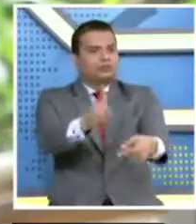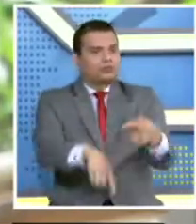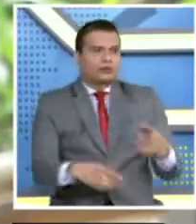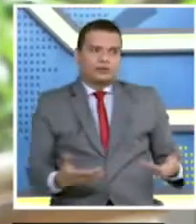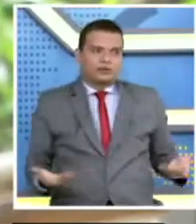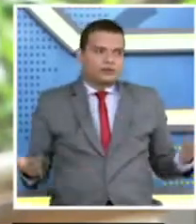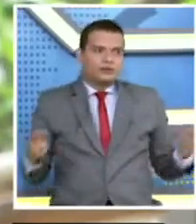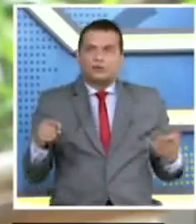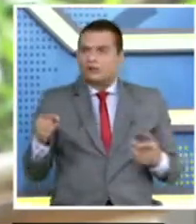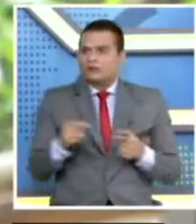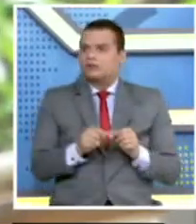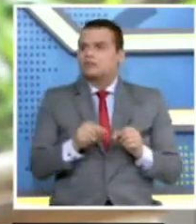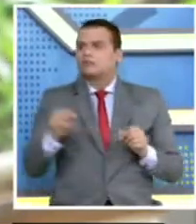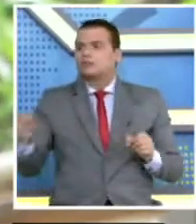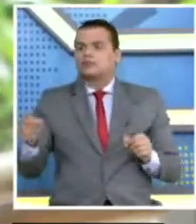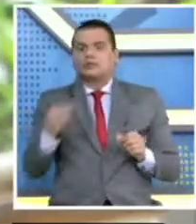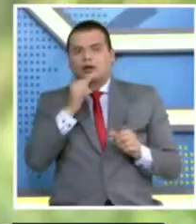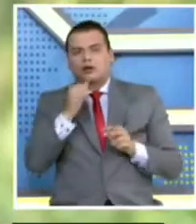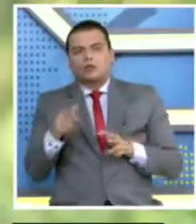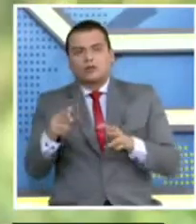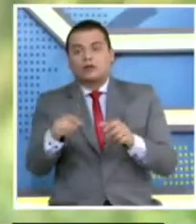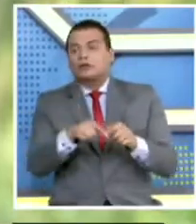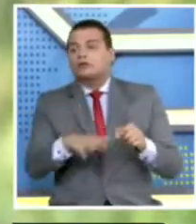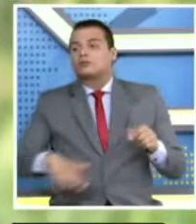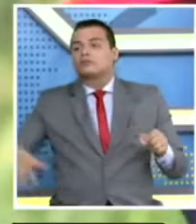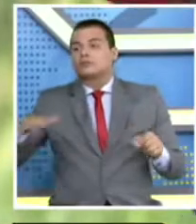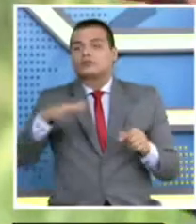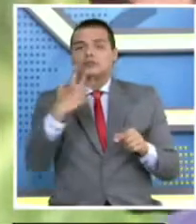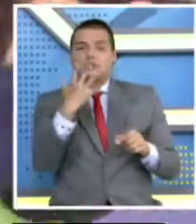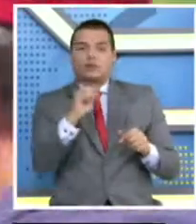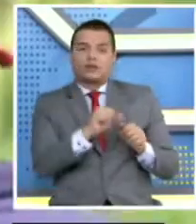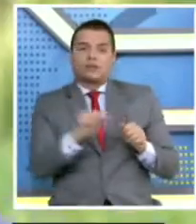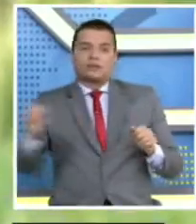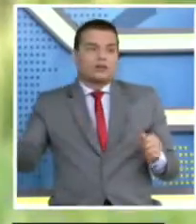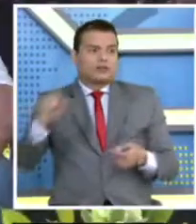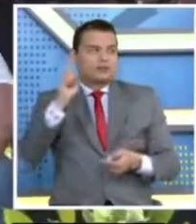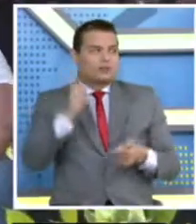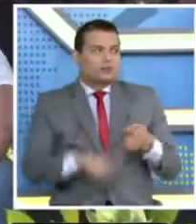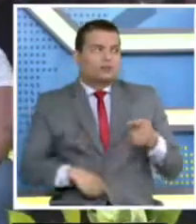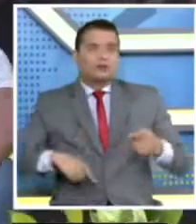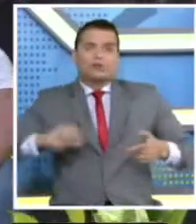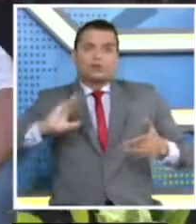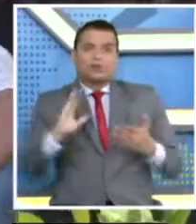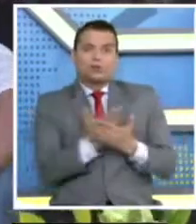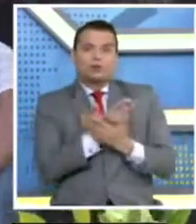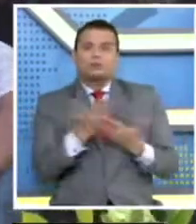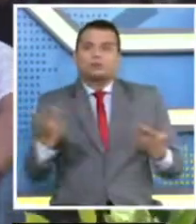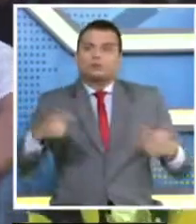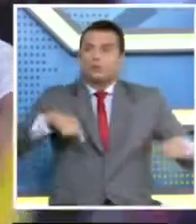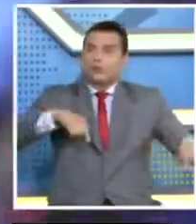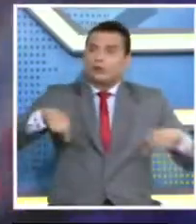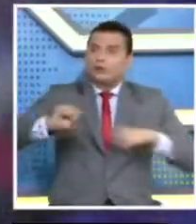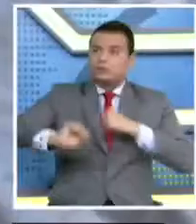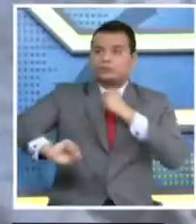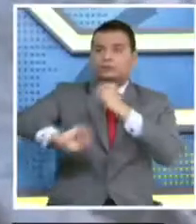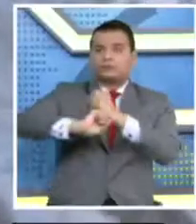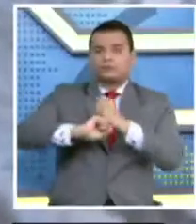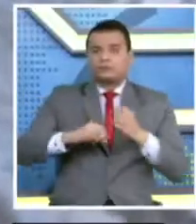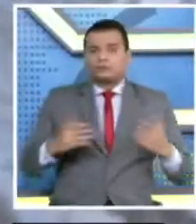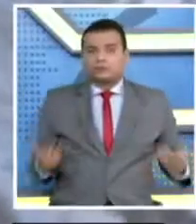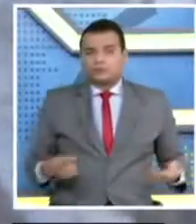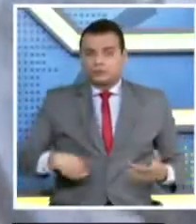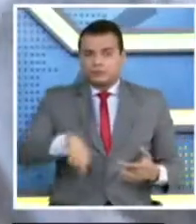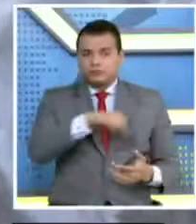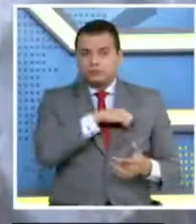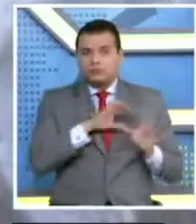del río y él dice que esto es zona protegida por el río. A las autoridades competentes que nos colaboren en eso, porque pues nosotros no somos personas